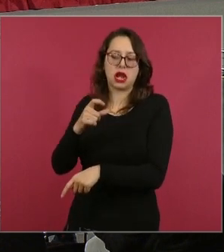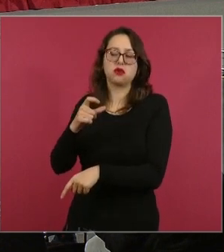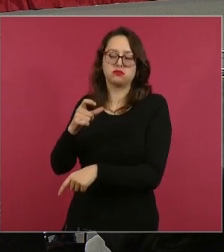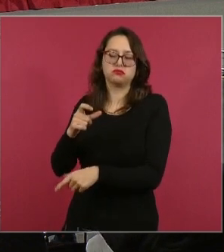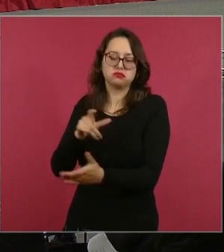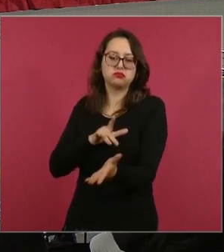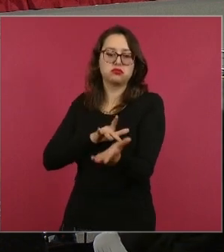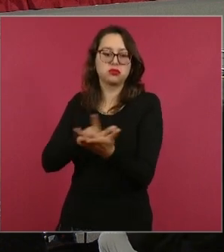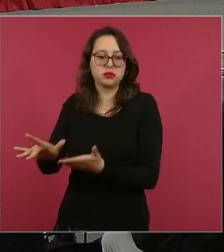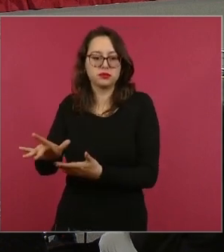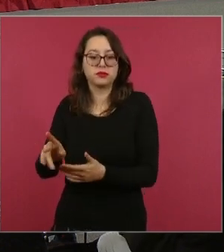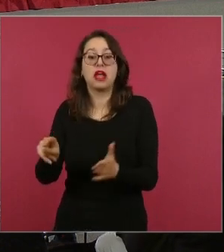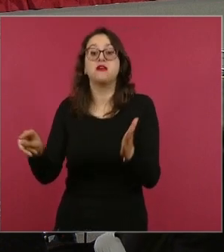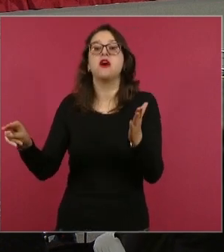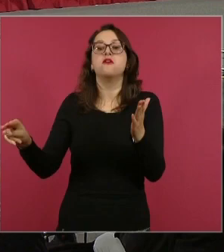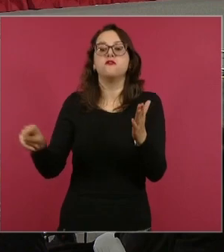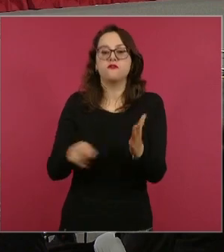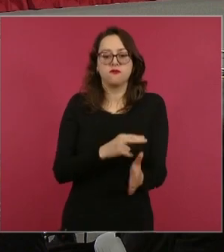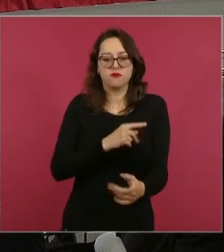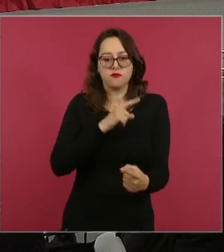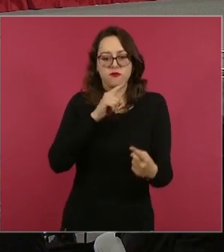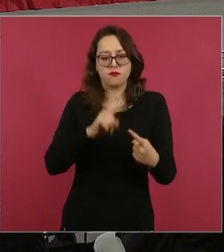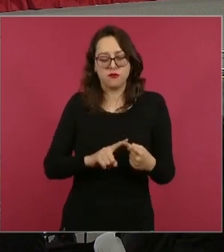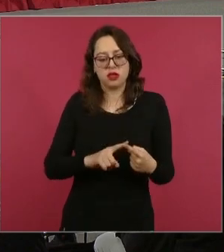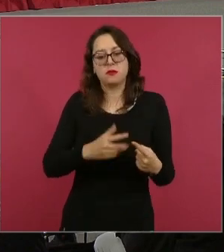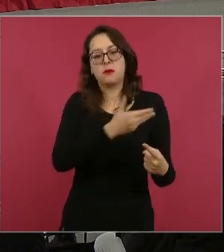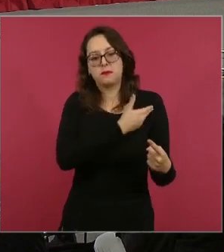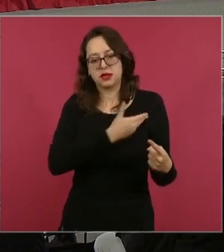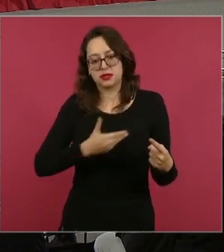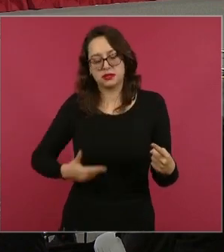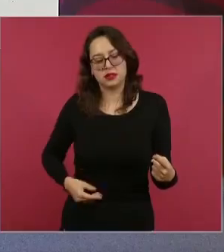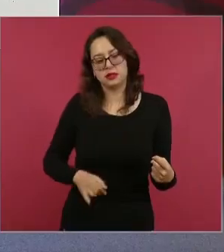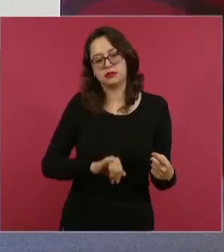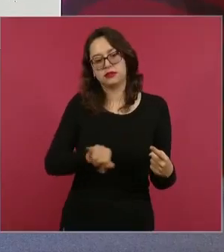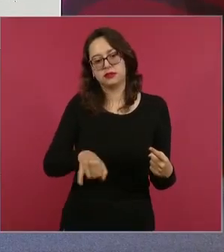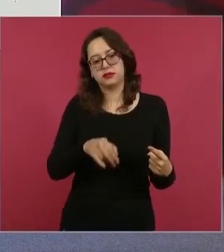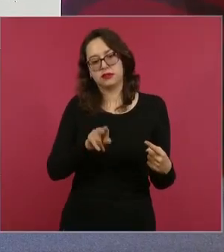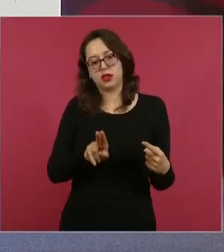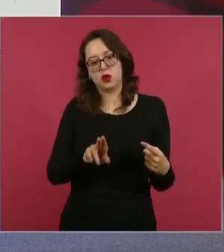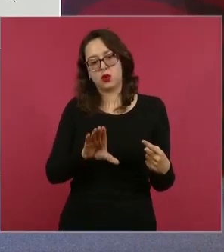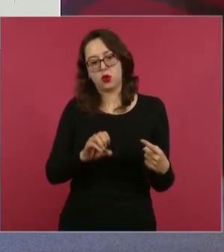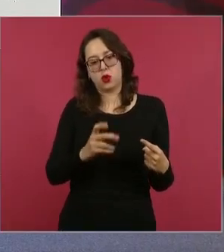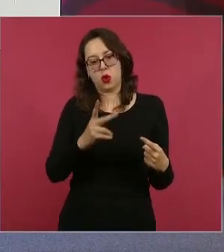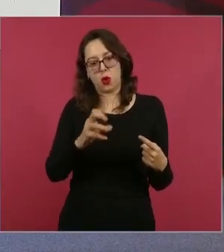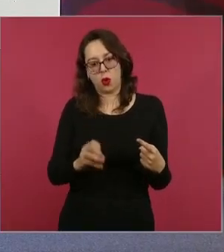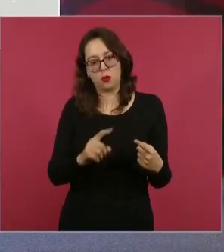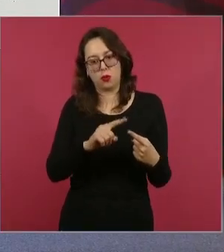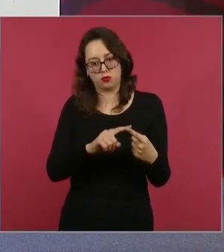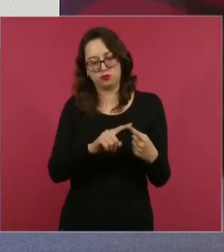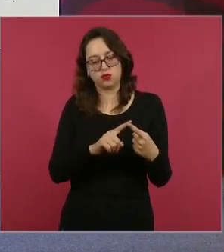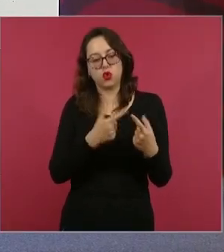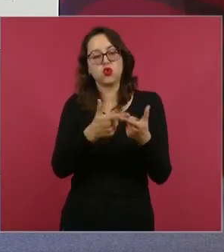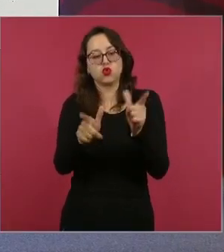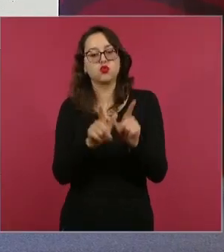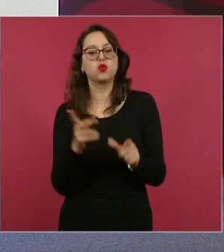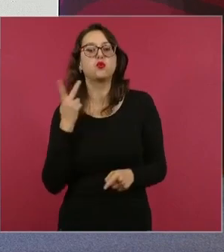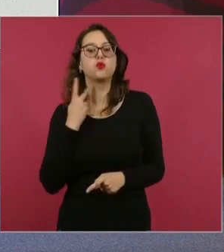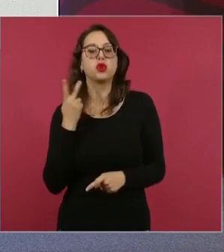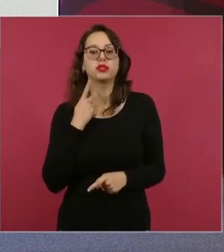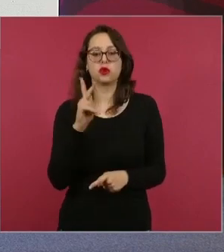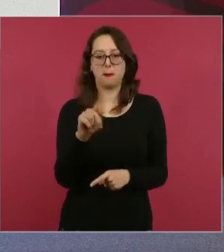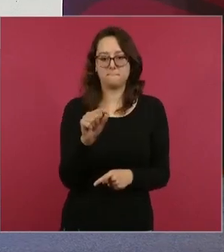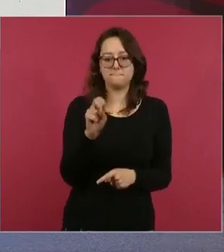firma Empezando por el presidente de la junta de coordinación política es del grupo parlamentario del pan es Jorge